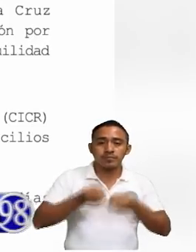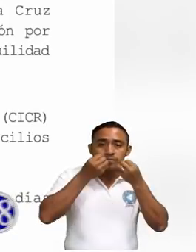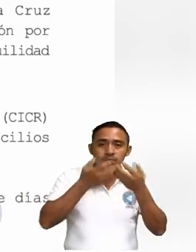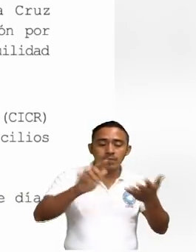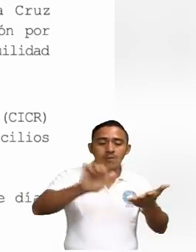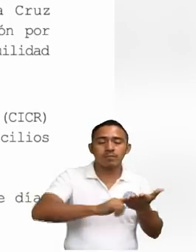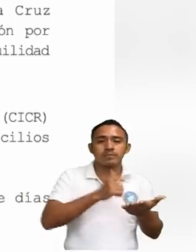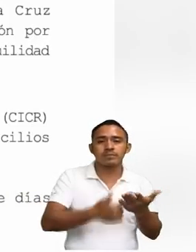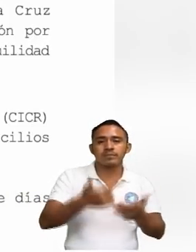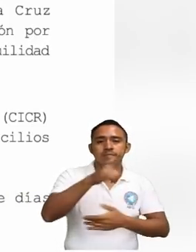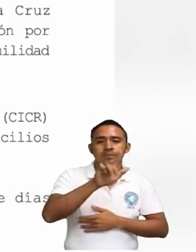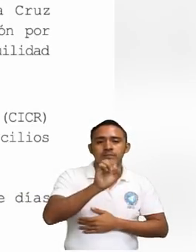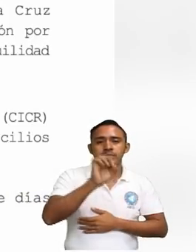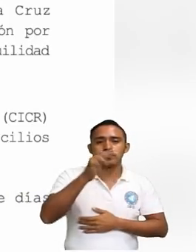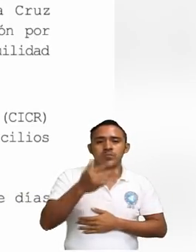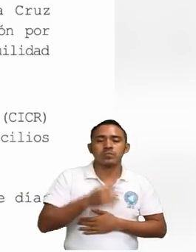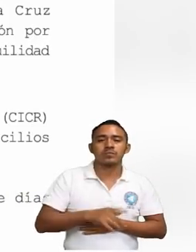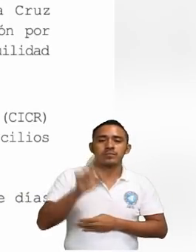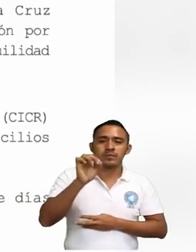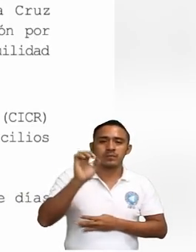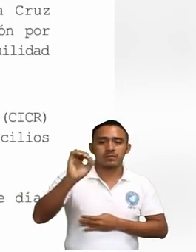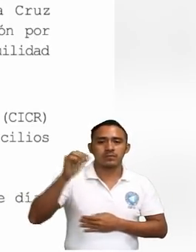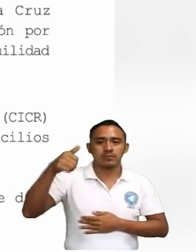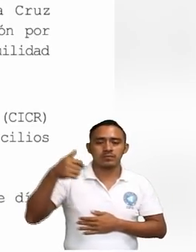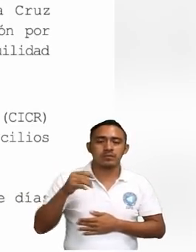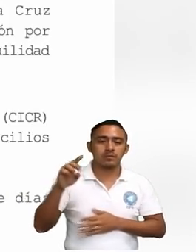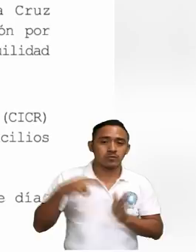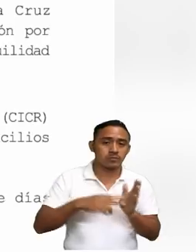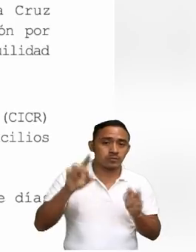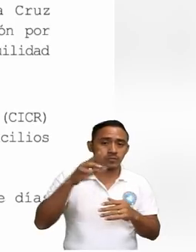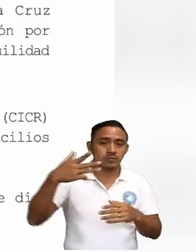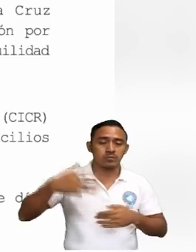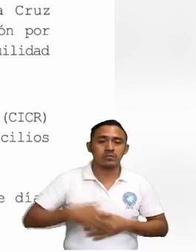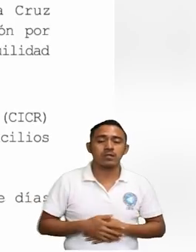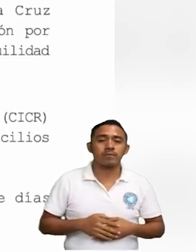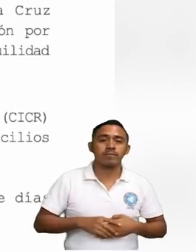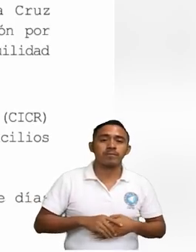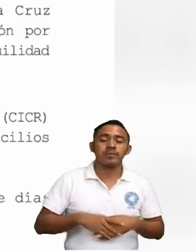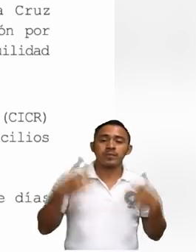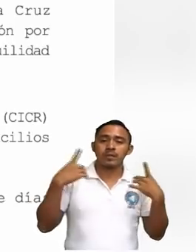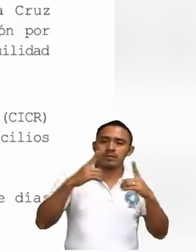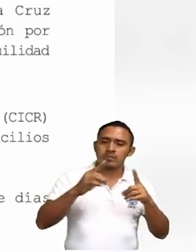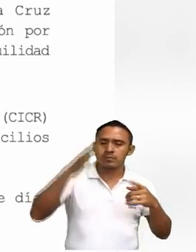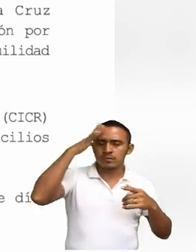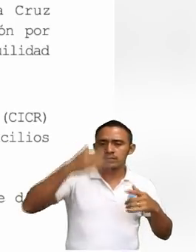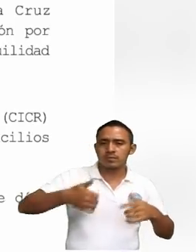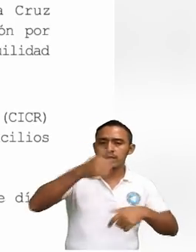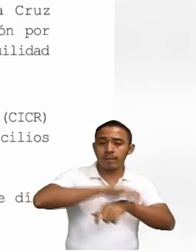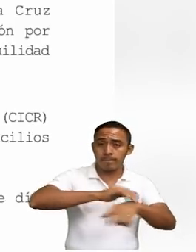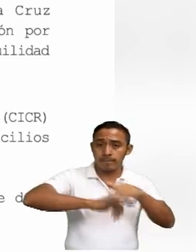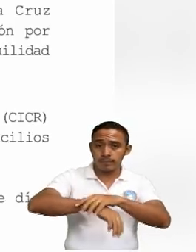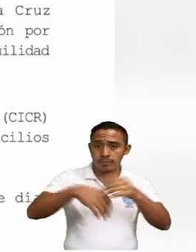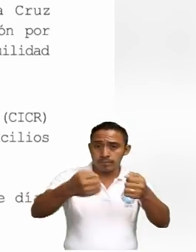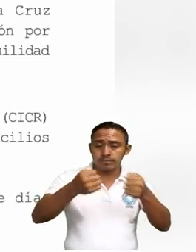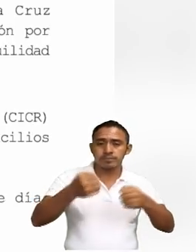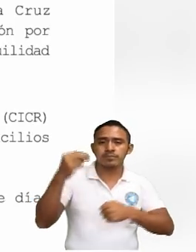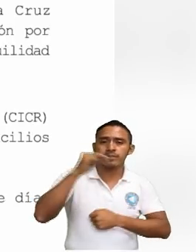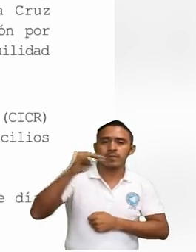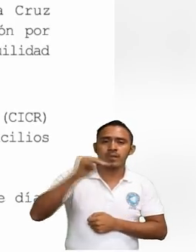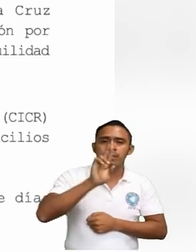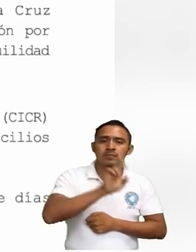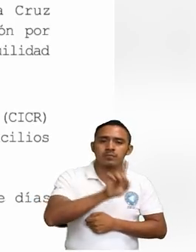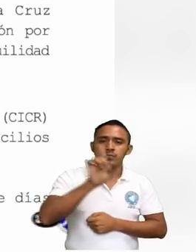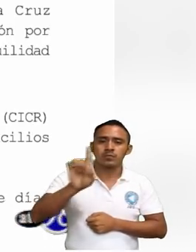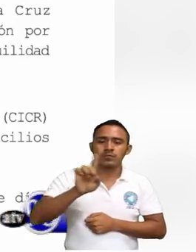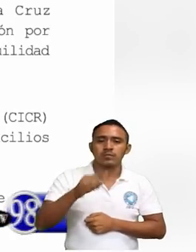número 108 del 10/06/2019, la Dirección General del Sistema Penitenciario Nacional, el martes 11